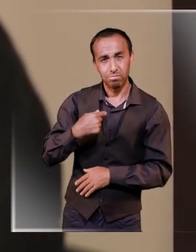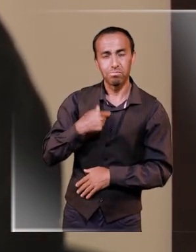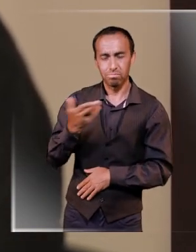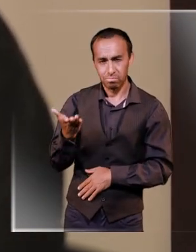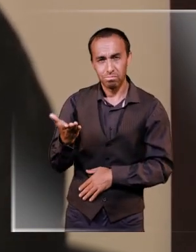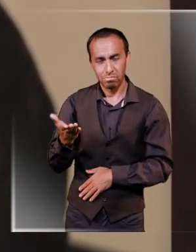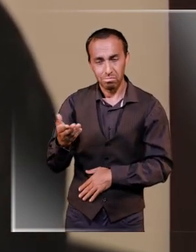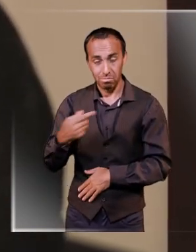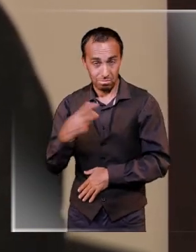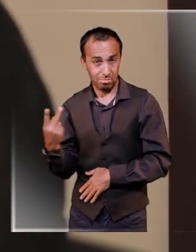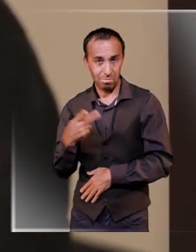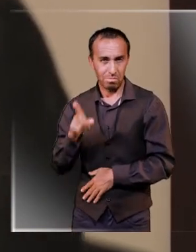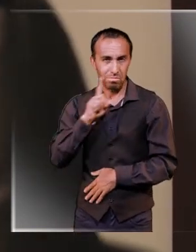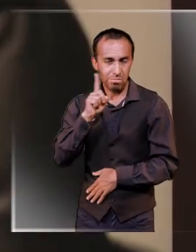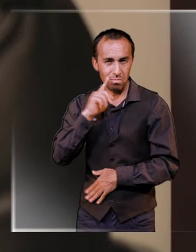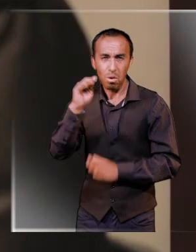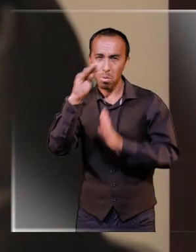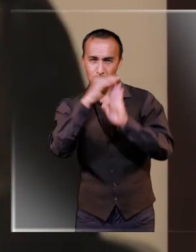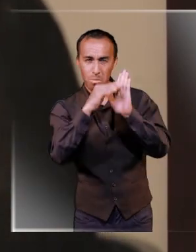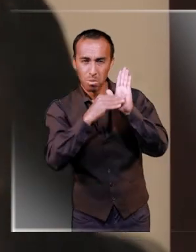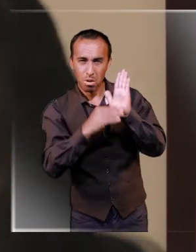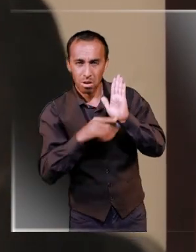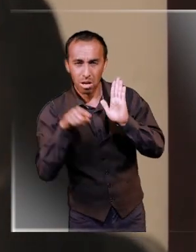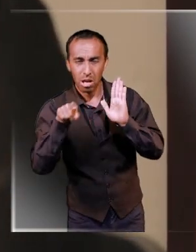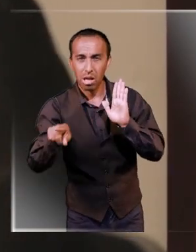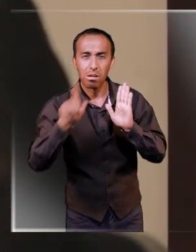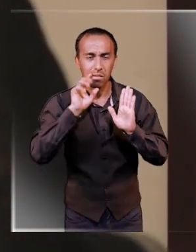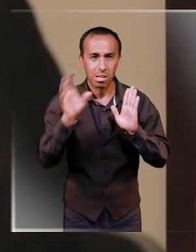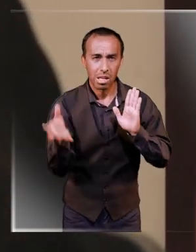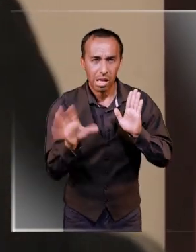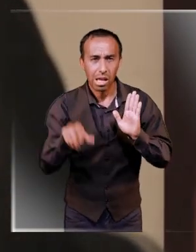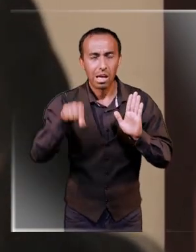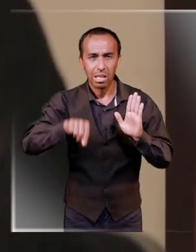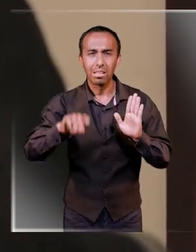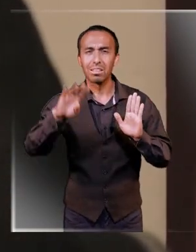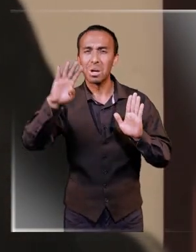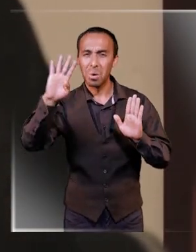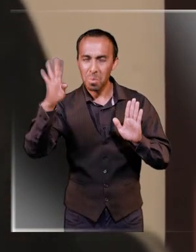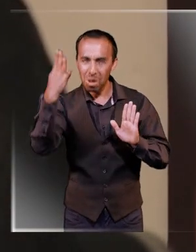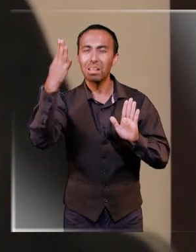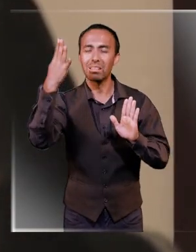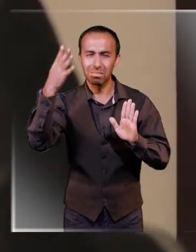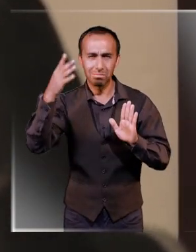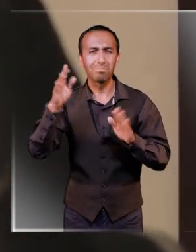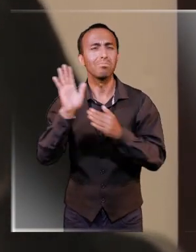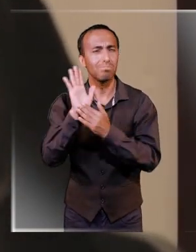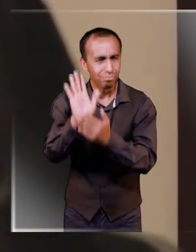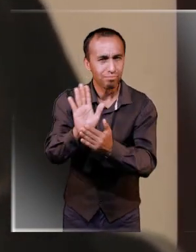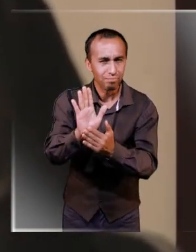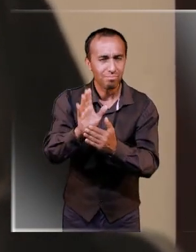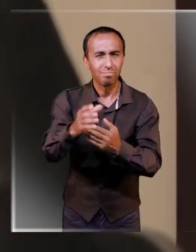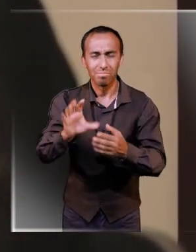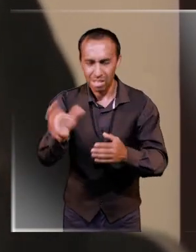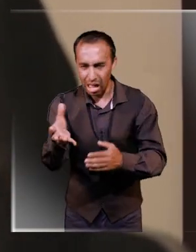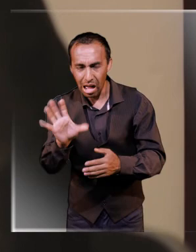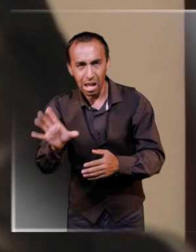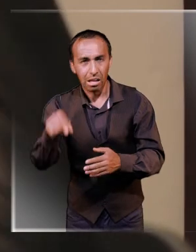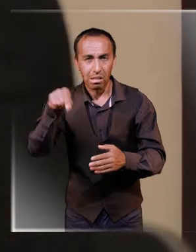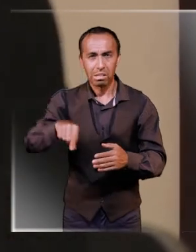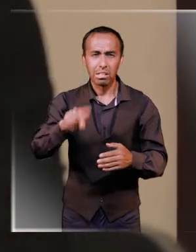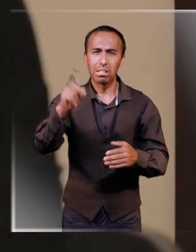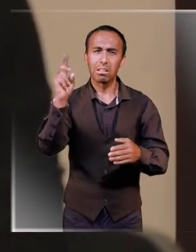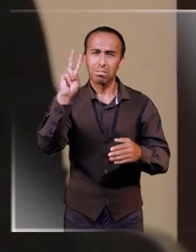Y somos un programa, como decía la Mari, que sale al aire por Radio Valentín Letelier. Esta ya es nuestra cuarta temporada. Y